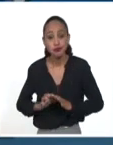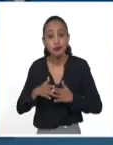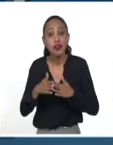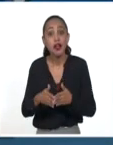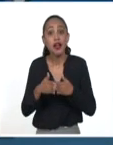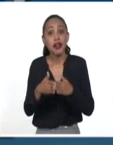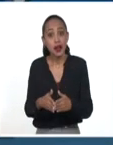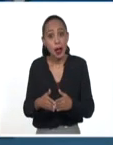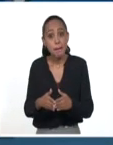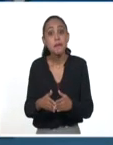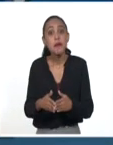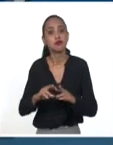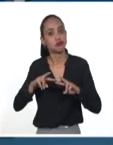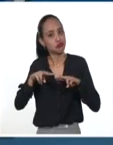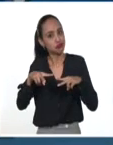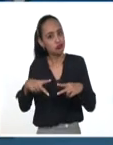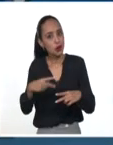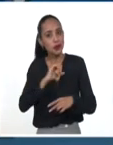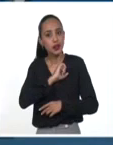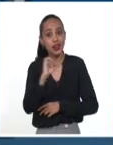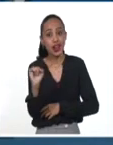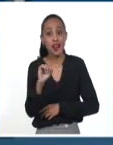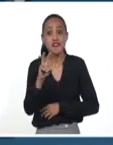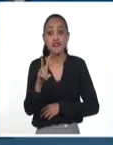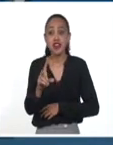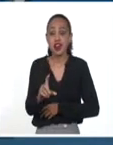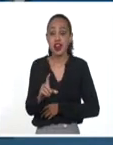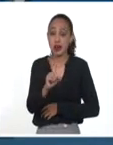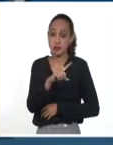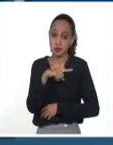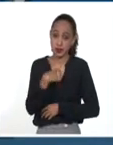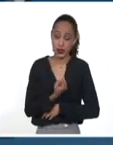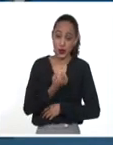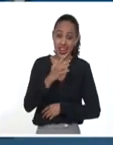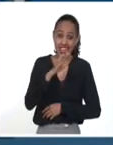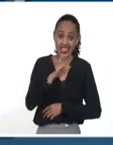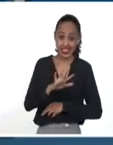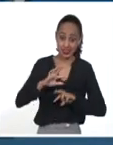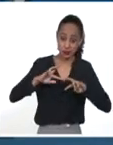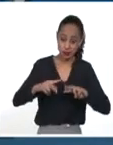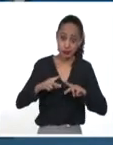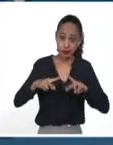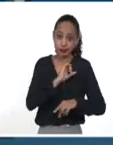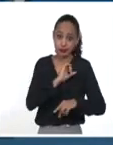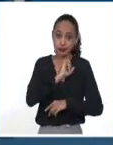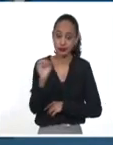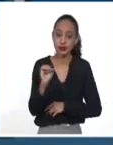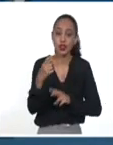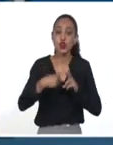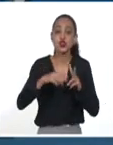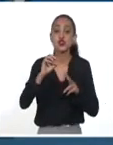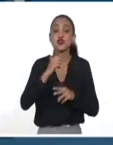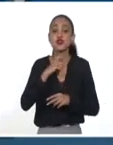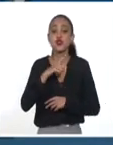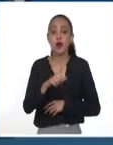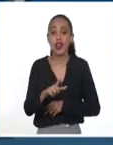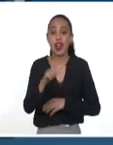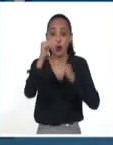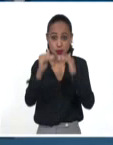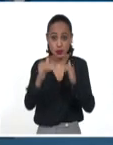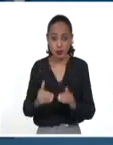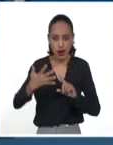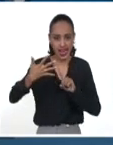triunfo al desbancar a Villaclara con la quinta victoria de Joel Mojena. 14 indiscutibles pegaron los alazanes para reafirmarse en el quinto puesto de la